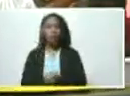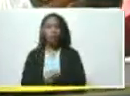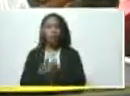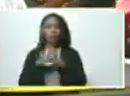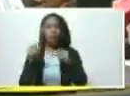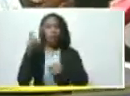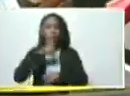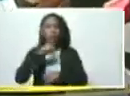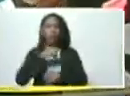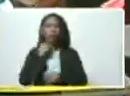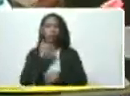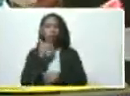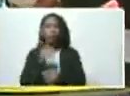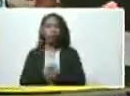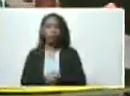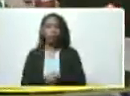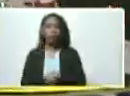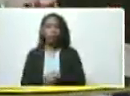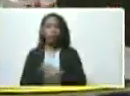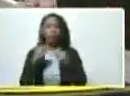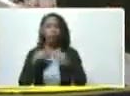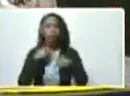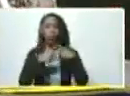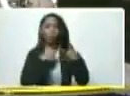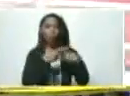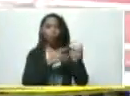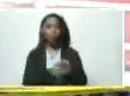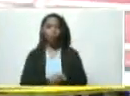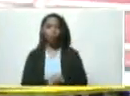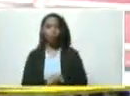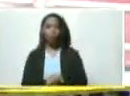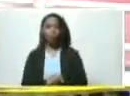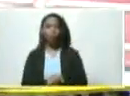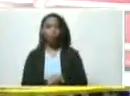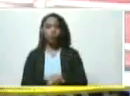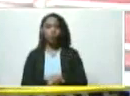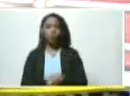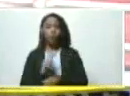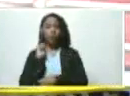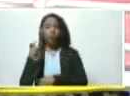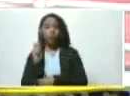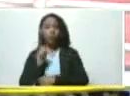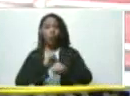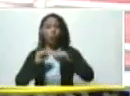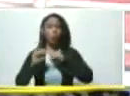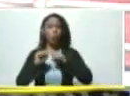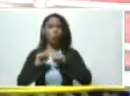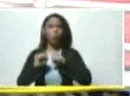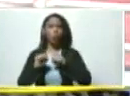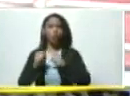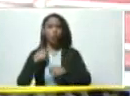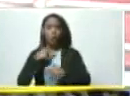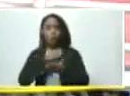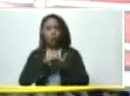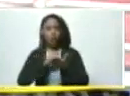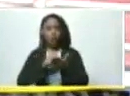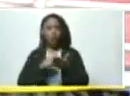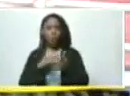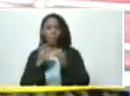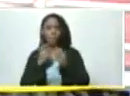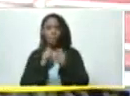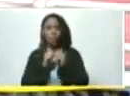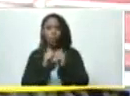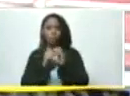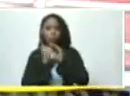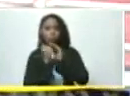lo que necesita para la producción, que el financiamiento se mueva. Le estaba escribiendo a la vicepresidenta